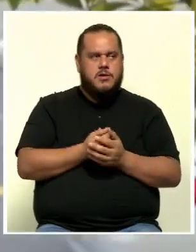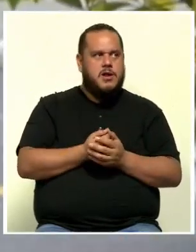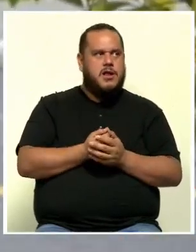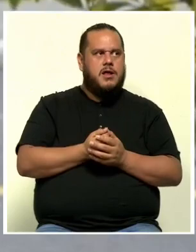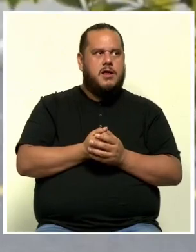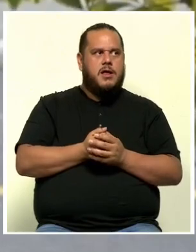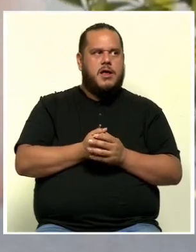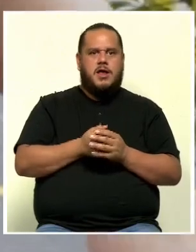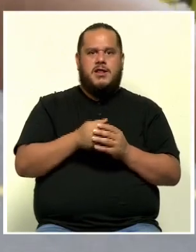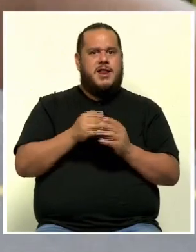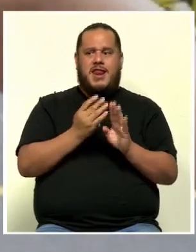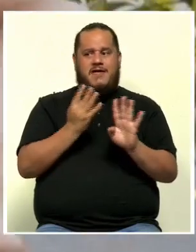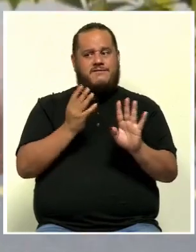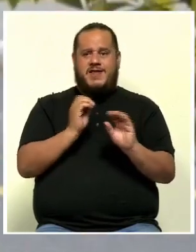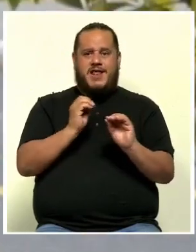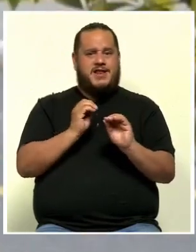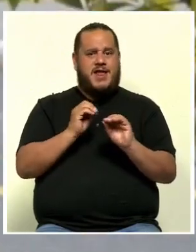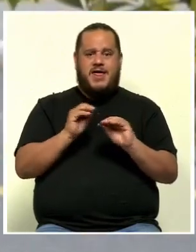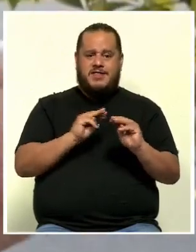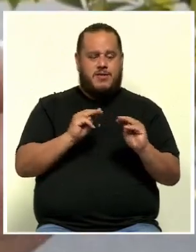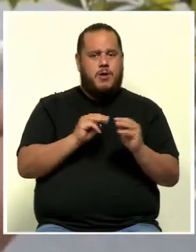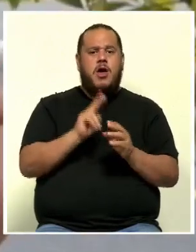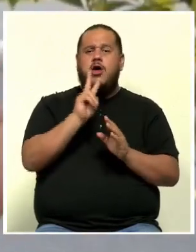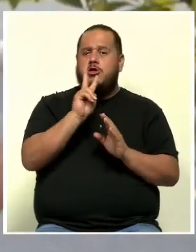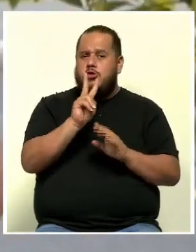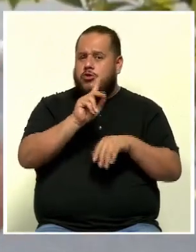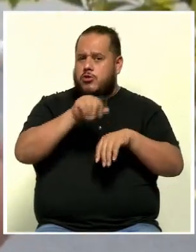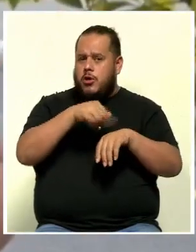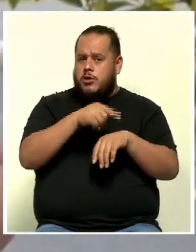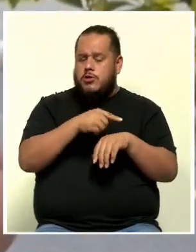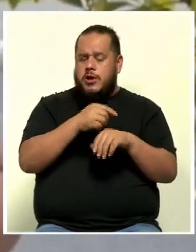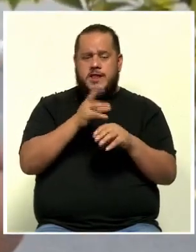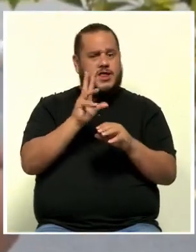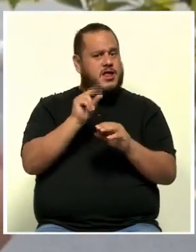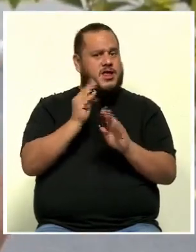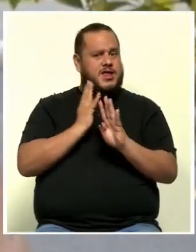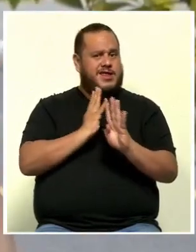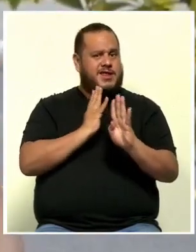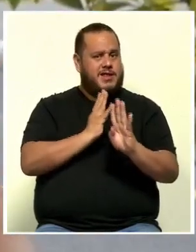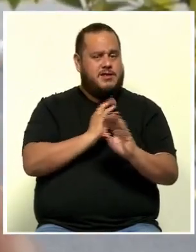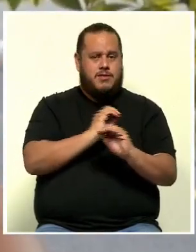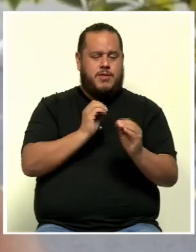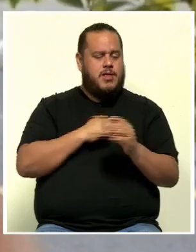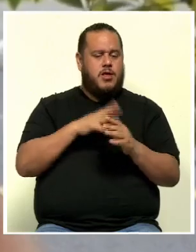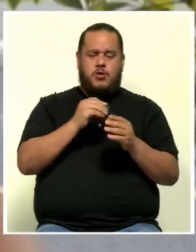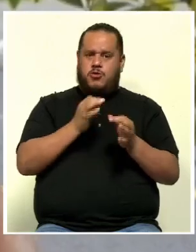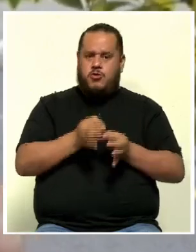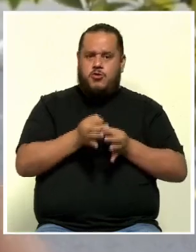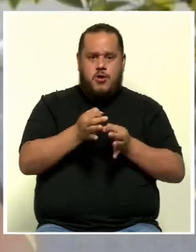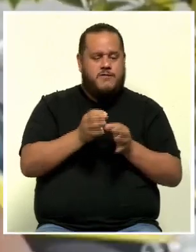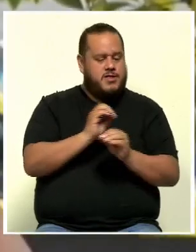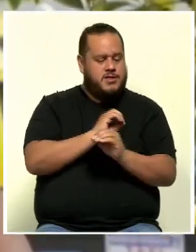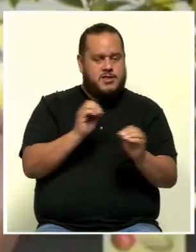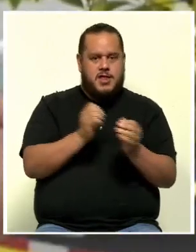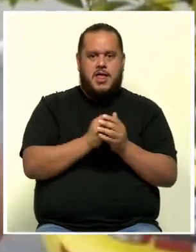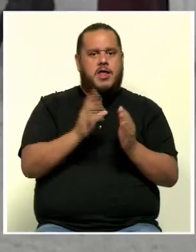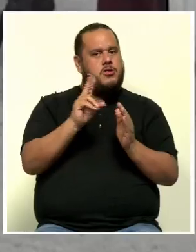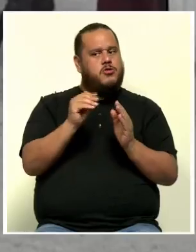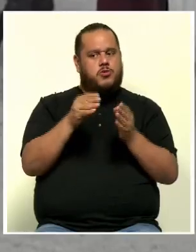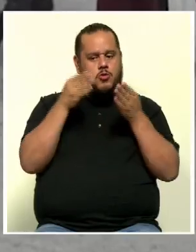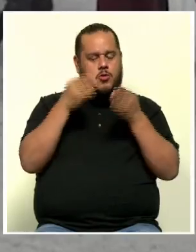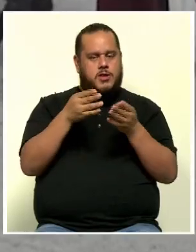esa cola, no se mueve nadita, ya tiene 2 horas esa cola. No se mueve, no camina, no agilitan